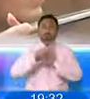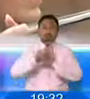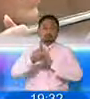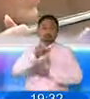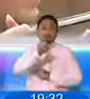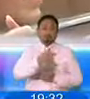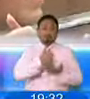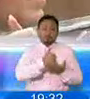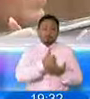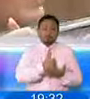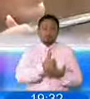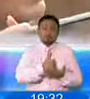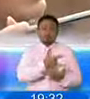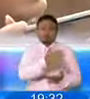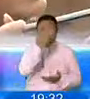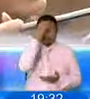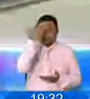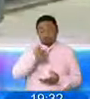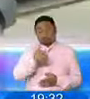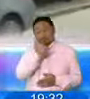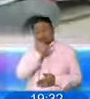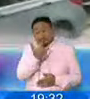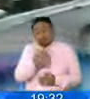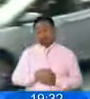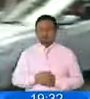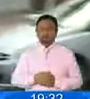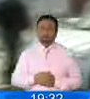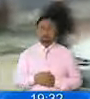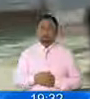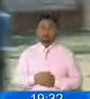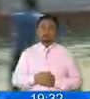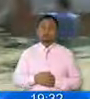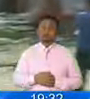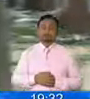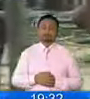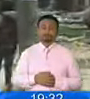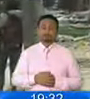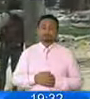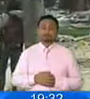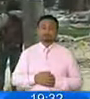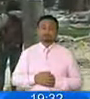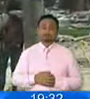una persona cuando sabe que cometió un error. Informó Carolina Basante.